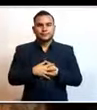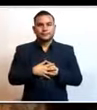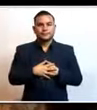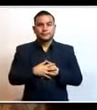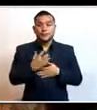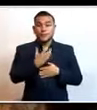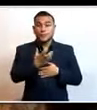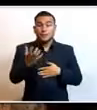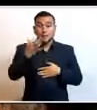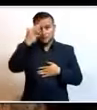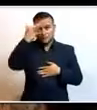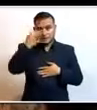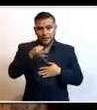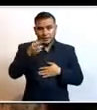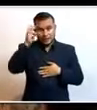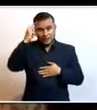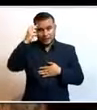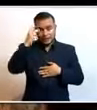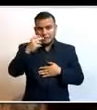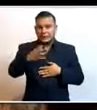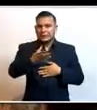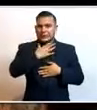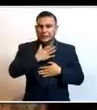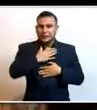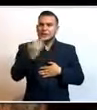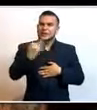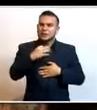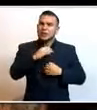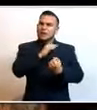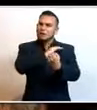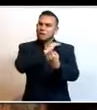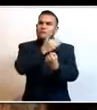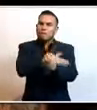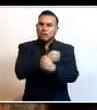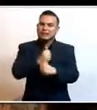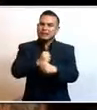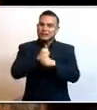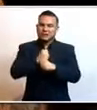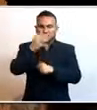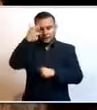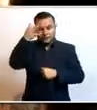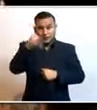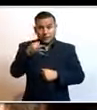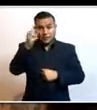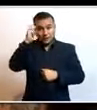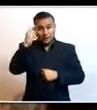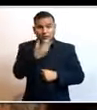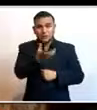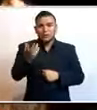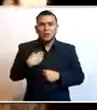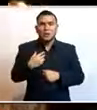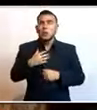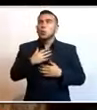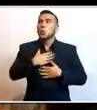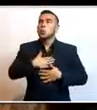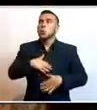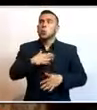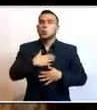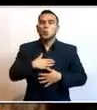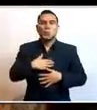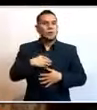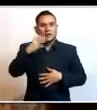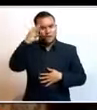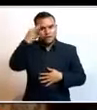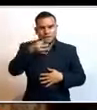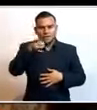Nuestra fe no se pone a prueba en los momentos fáciles. En los momentos fáciles todo el mundo está bien. En los momentos fáciles todo el mundo está